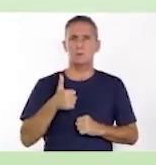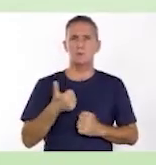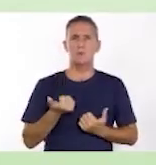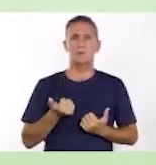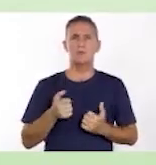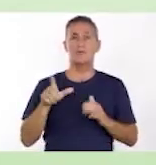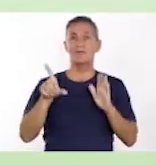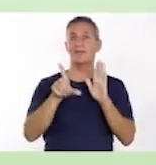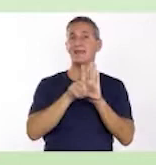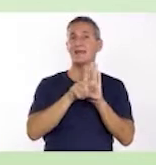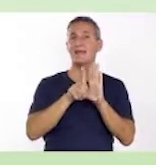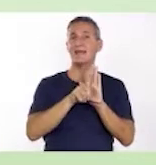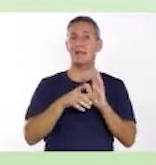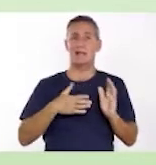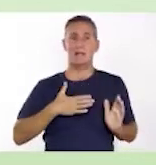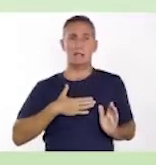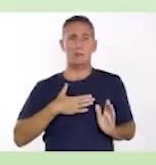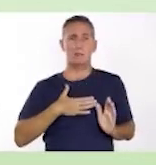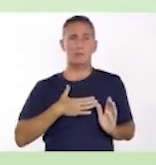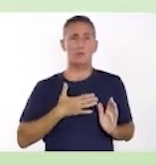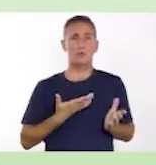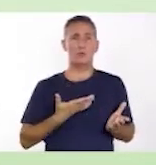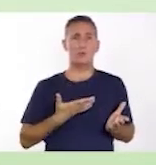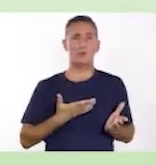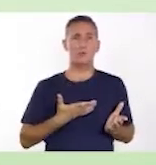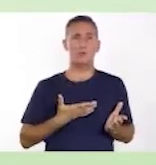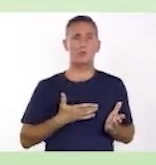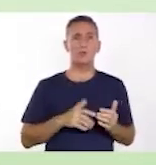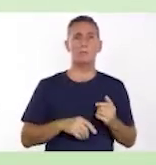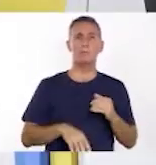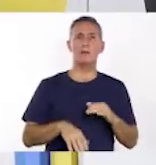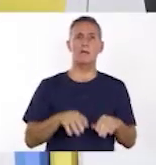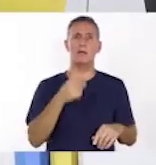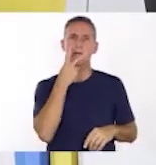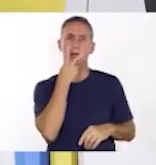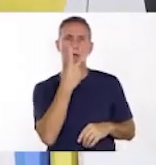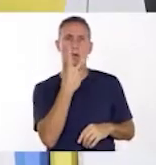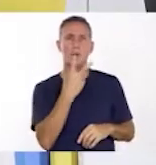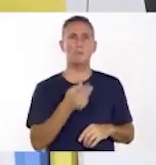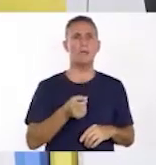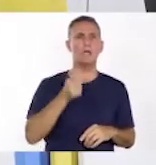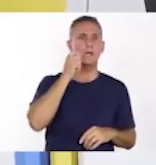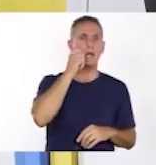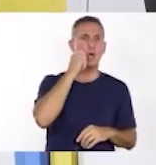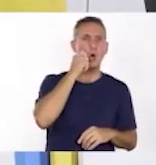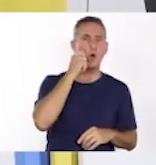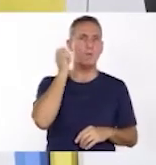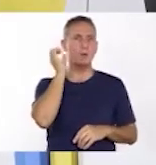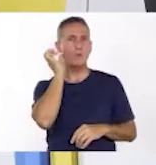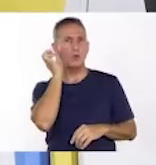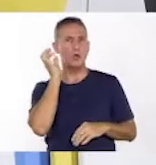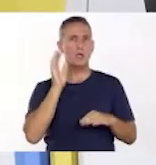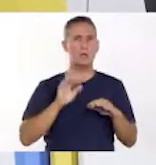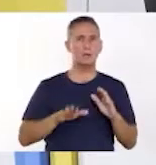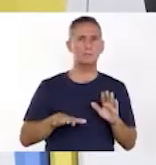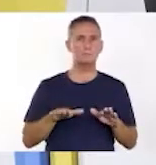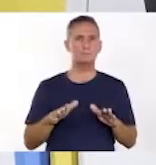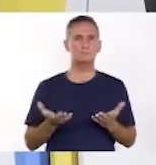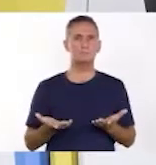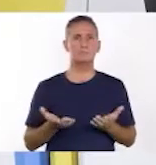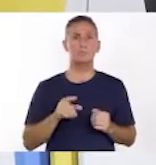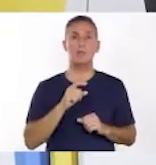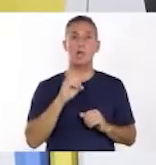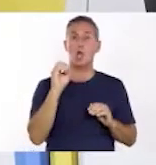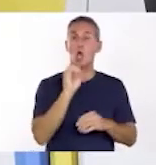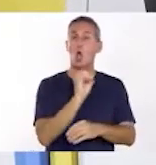establecer leyes propias para la distinción de los géneros. En este caso, como obra dramática, que